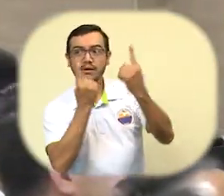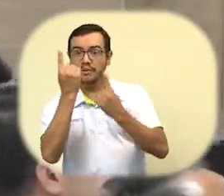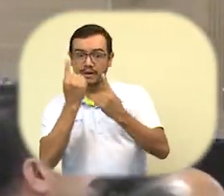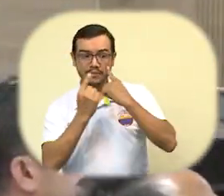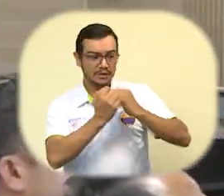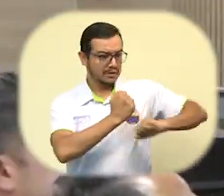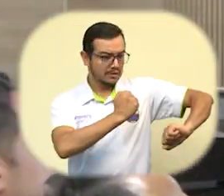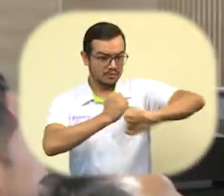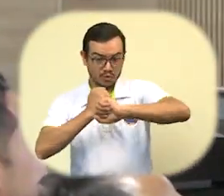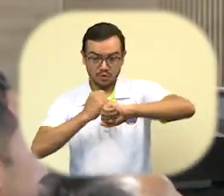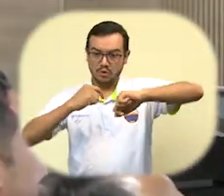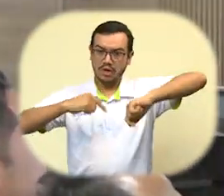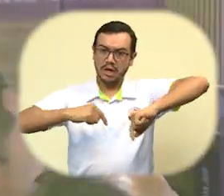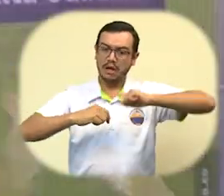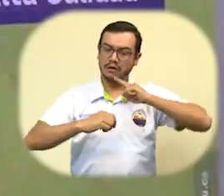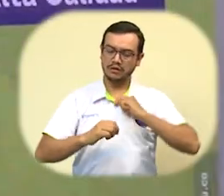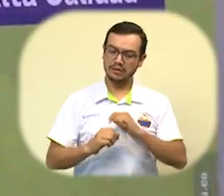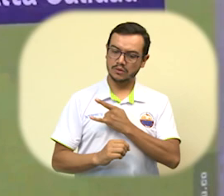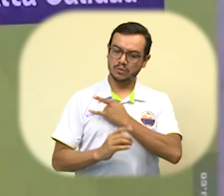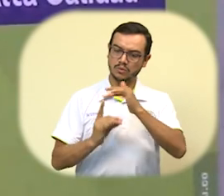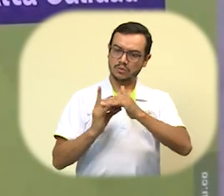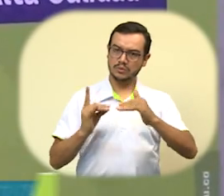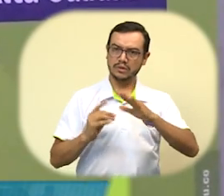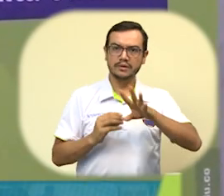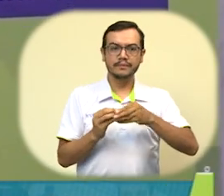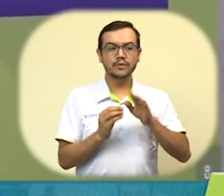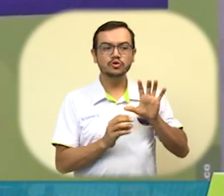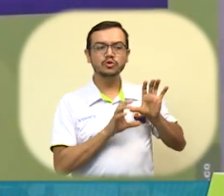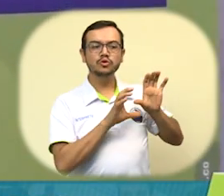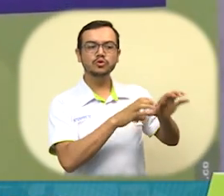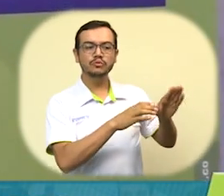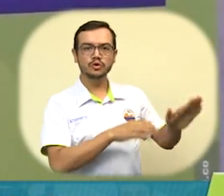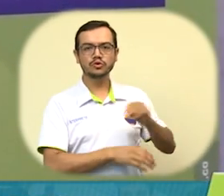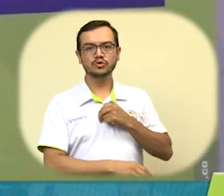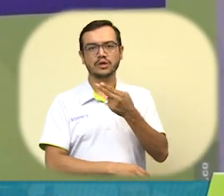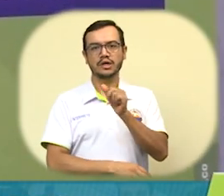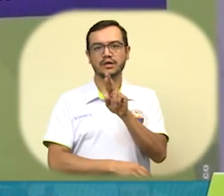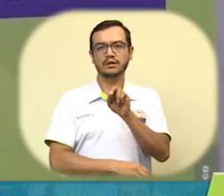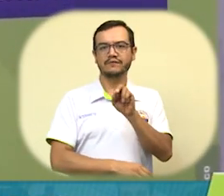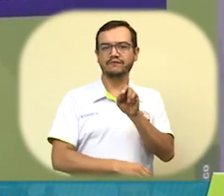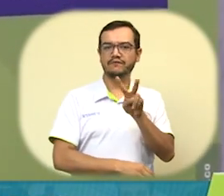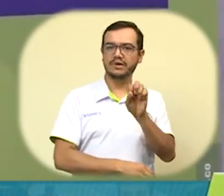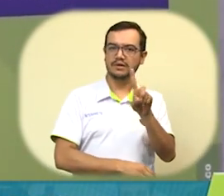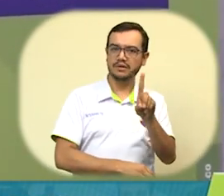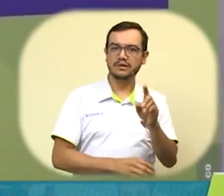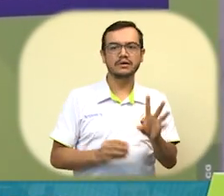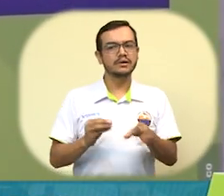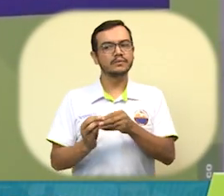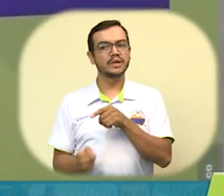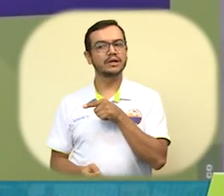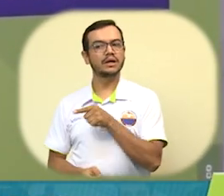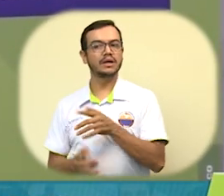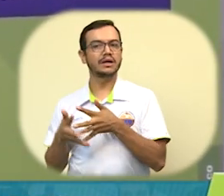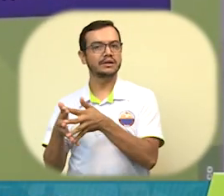científicos en su interés de participar en la universidad con el grupo de Harvard, con el grupo de Ohio,